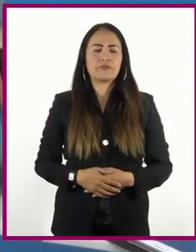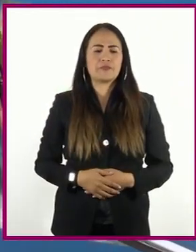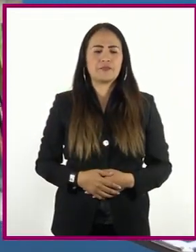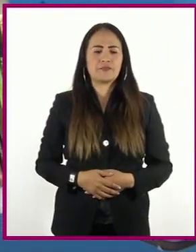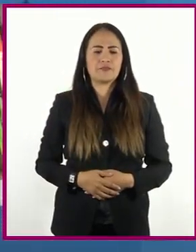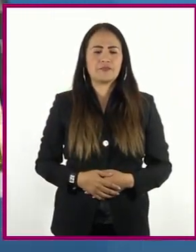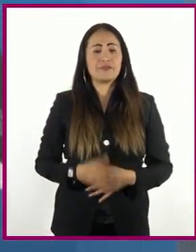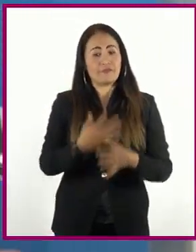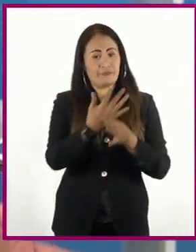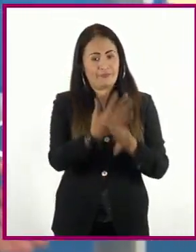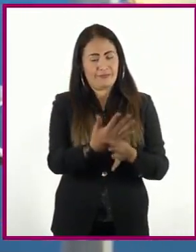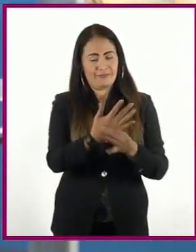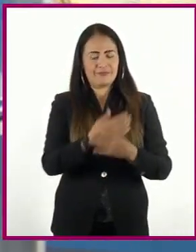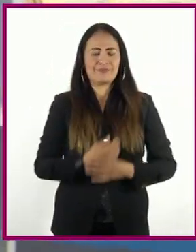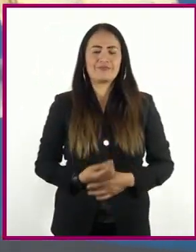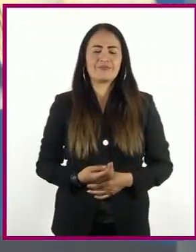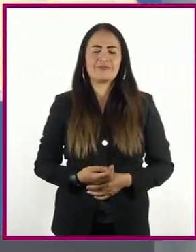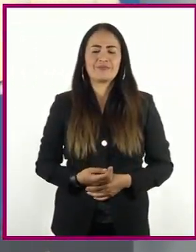Dice así: